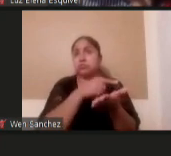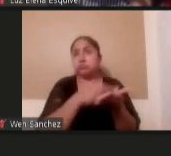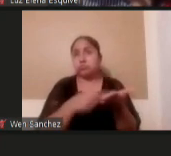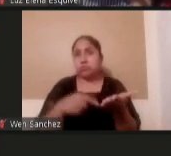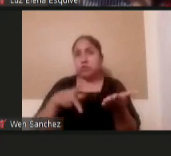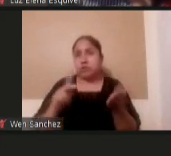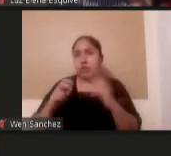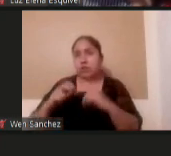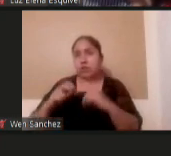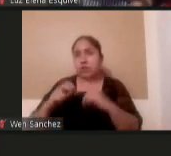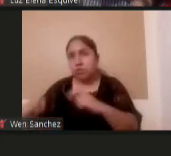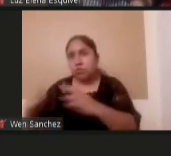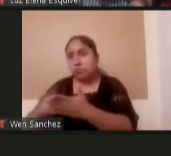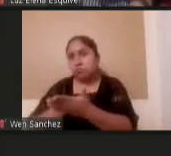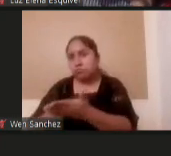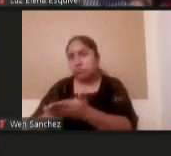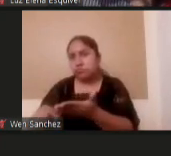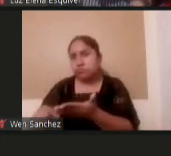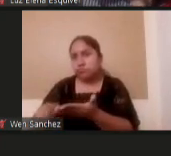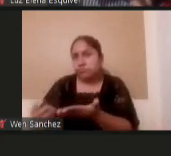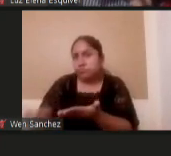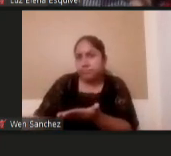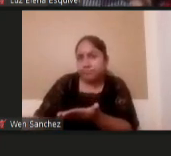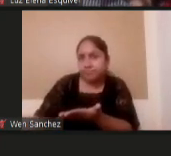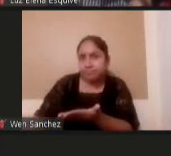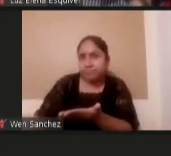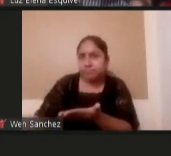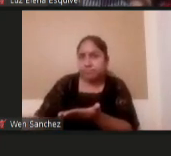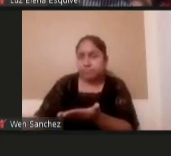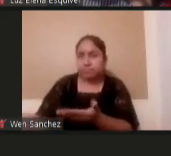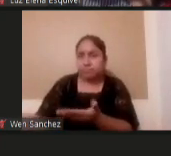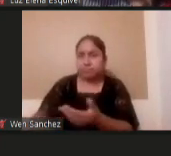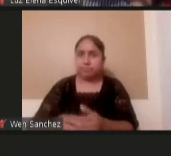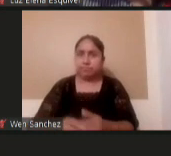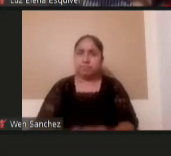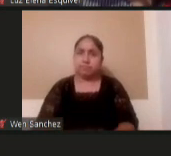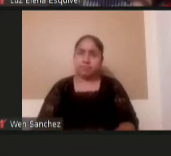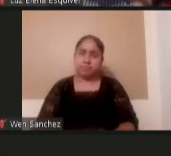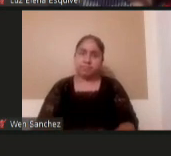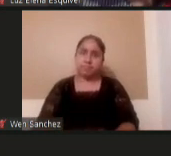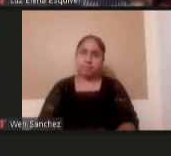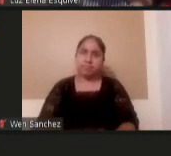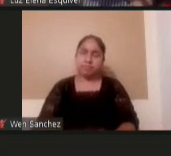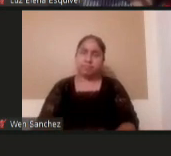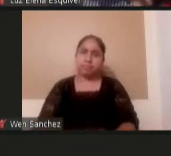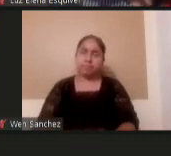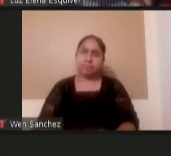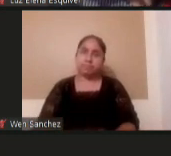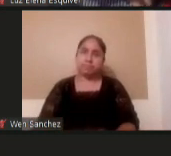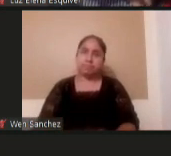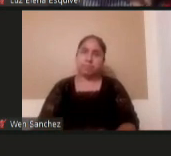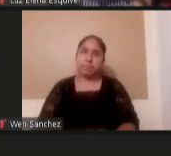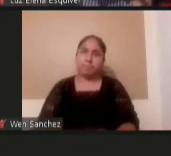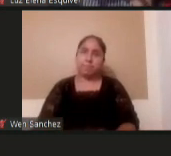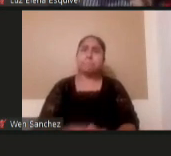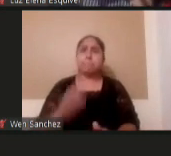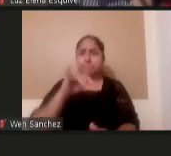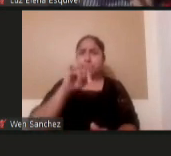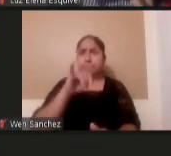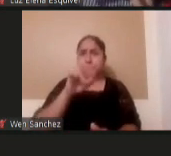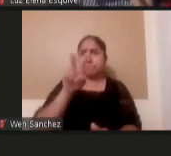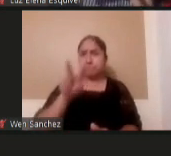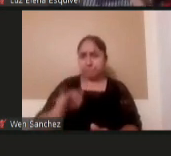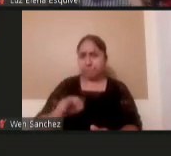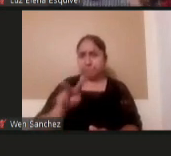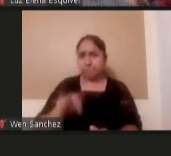revertir, no dejar sin efecto la sesión de cabildo. ¿Es cuánto? Es correcto, regidor